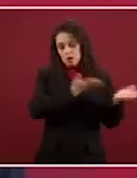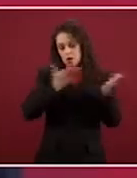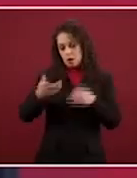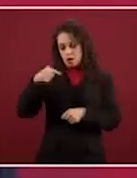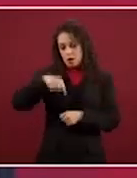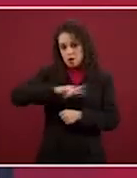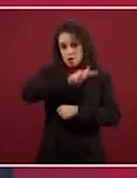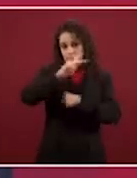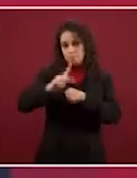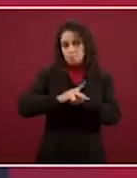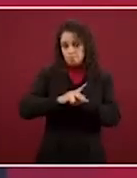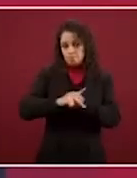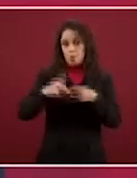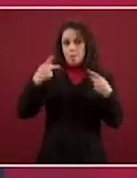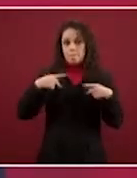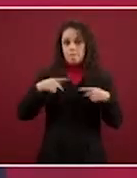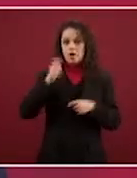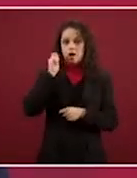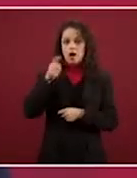y